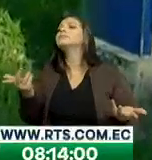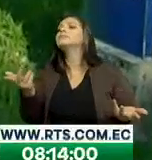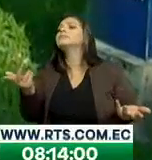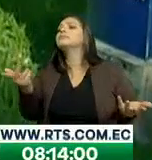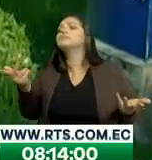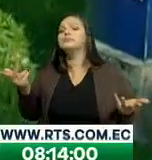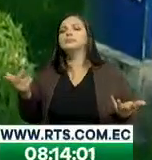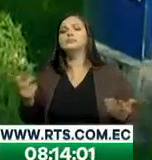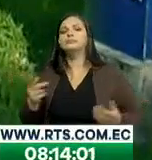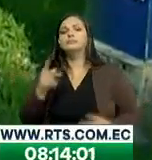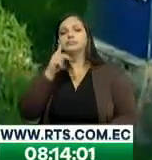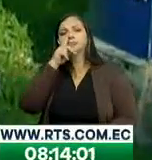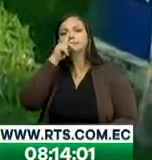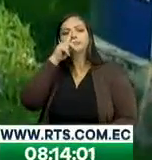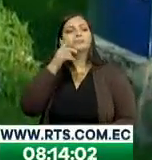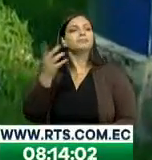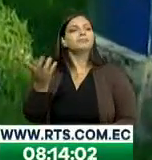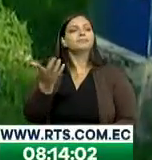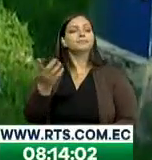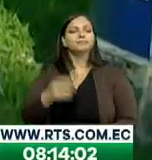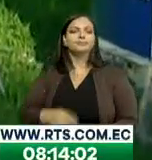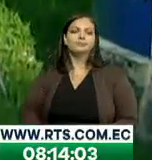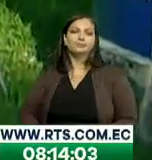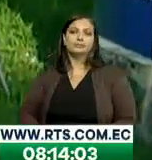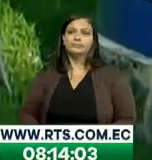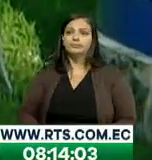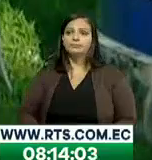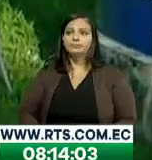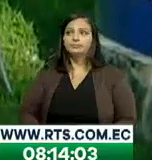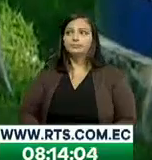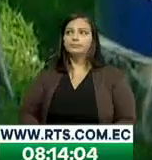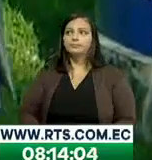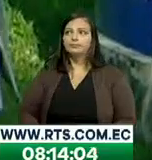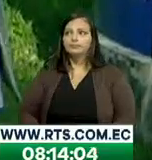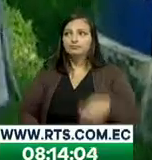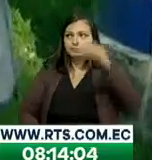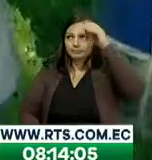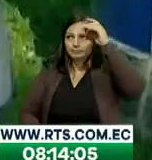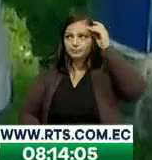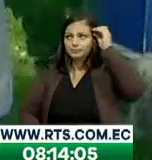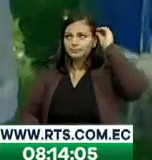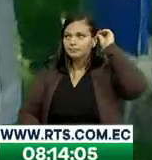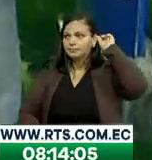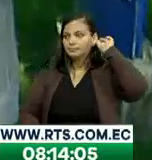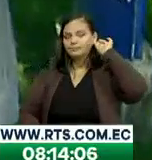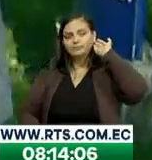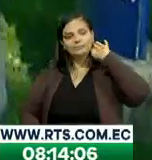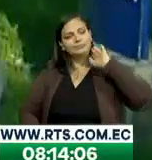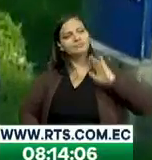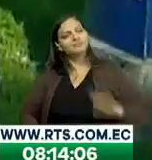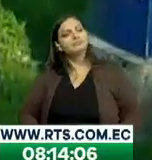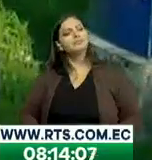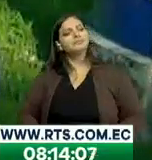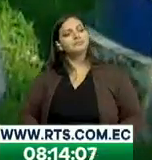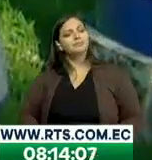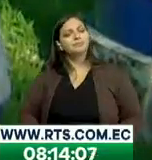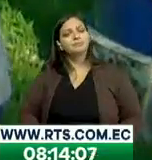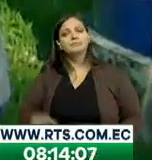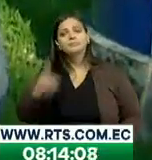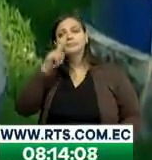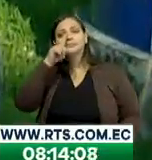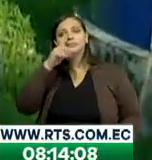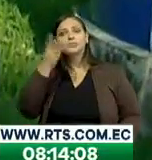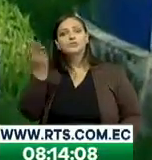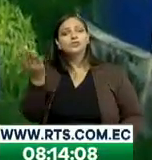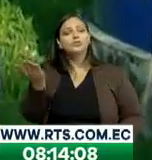salchicha. ¿Le podemos dar caldo de salchicha? Sí, le vamos una vez a Salinas, a la Lojanita, ¿cómo? A la Lojanita, ya, hoy nos vamos a Salinas, ya, bueno, nos vamos a darle un buen ceviche